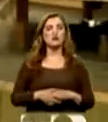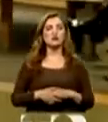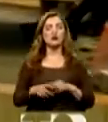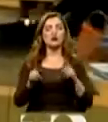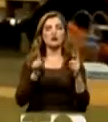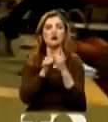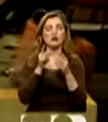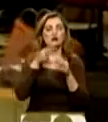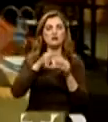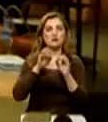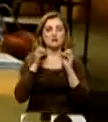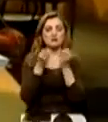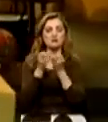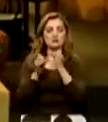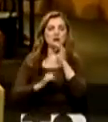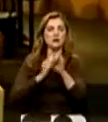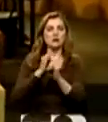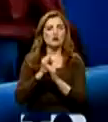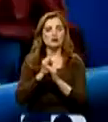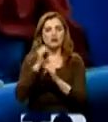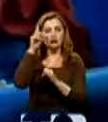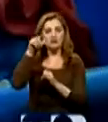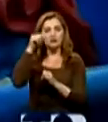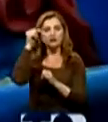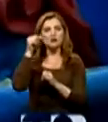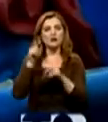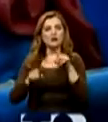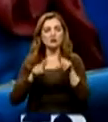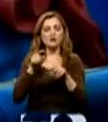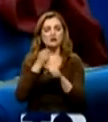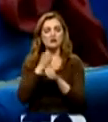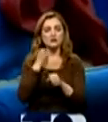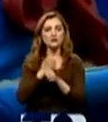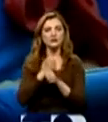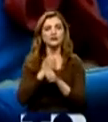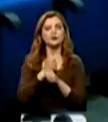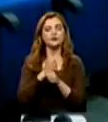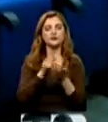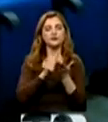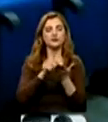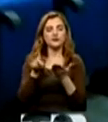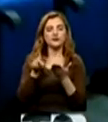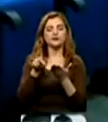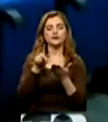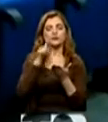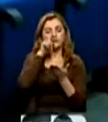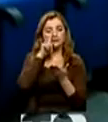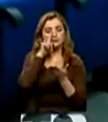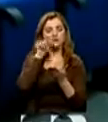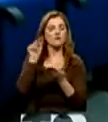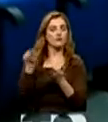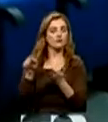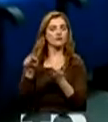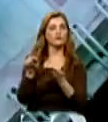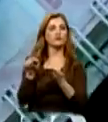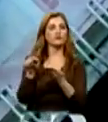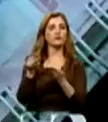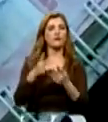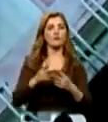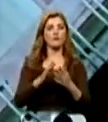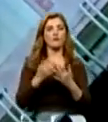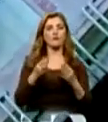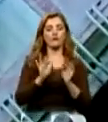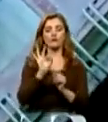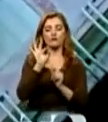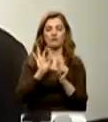participaron organizaciones internacionales, el Estado y también algunas trabajadoras remuneradas del hogar, también se dio a conocer cifras sobre